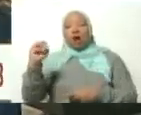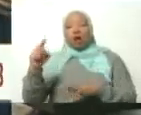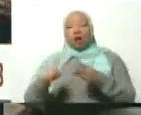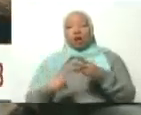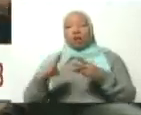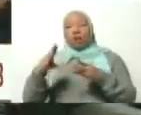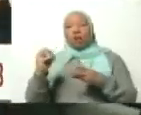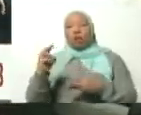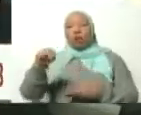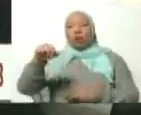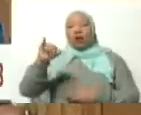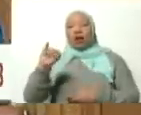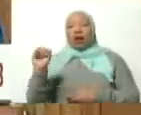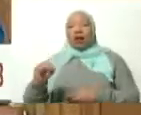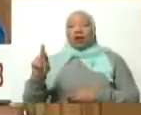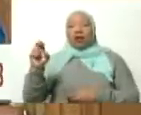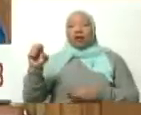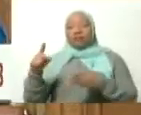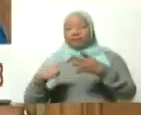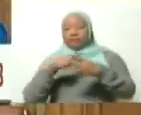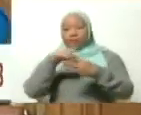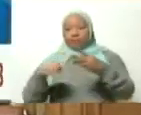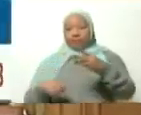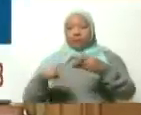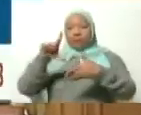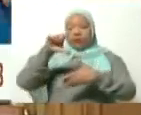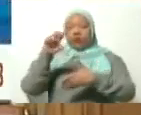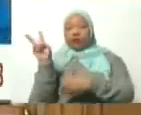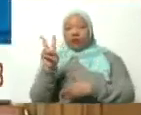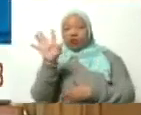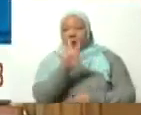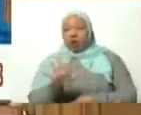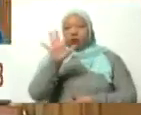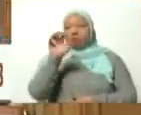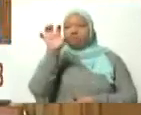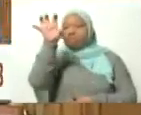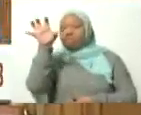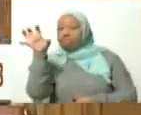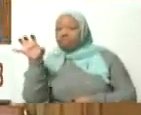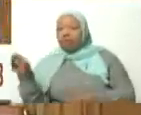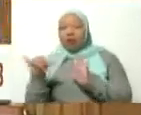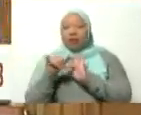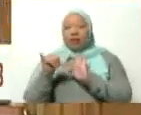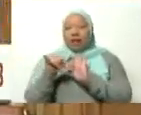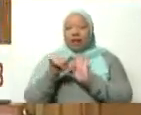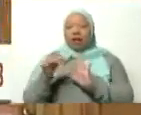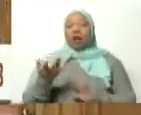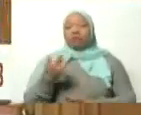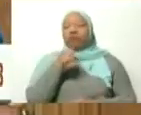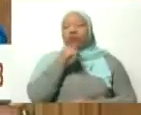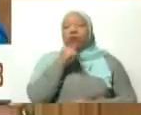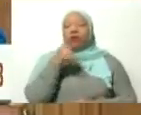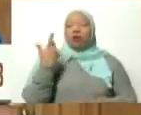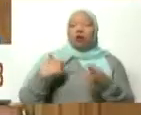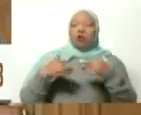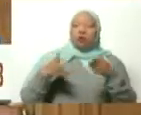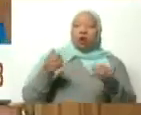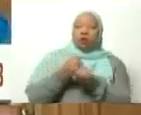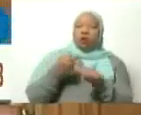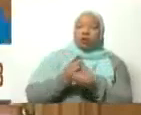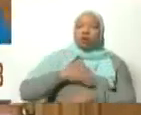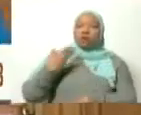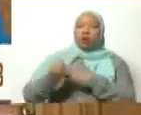Es tejer nuevamente el cuerpo de relaciones internacionales que tiene Venezuela y